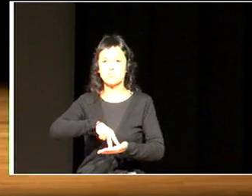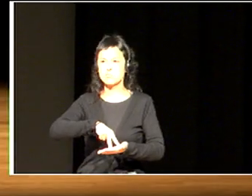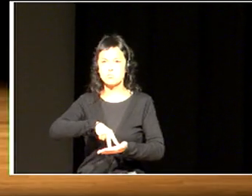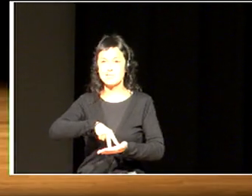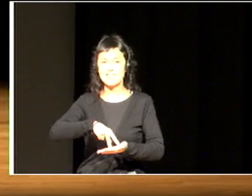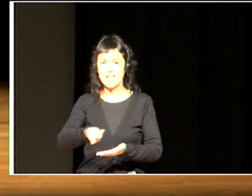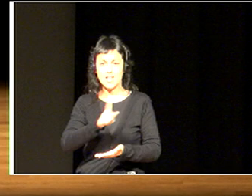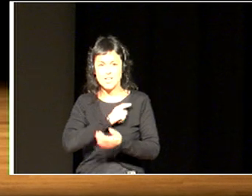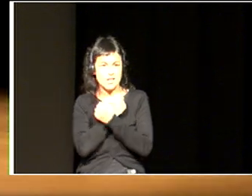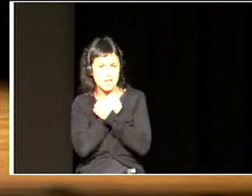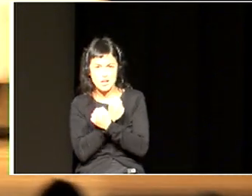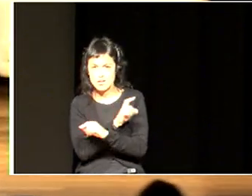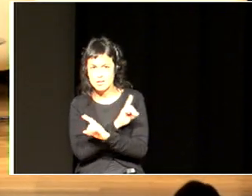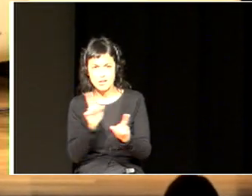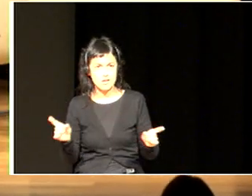quieren